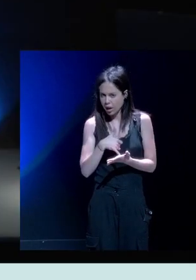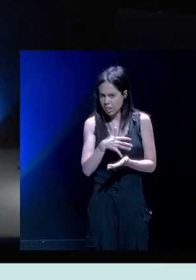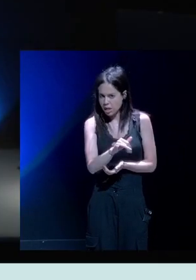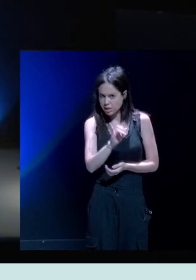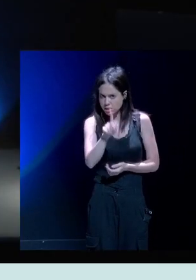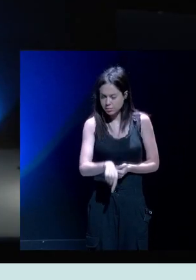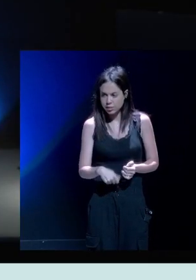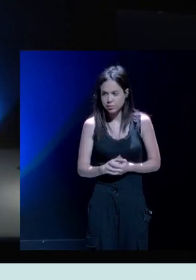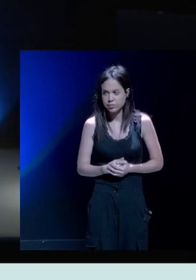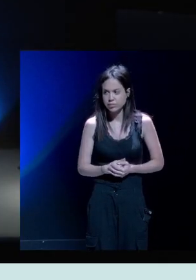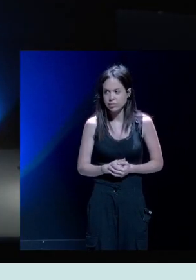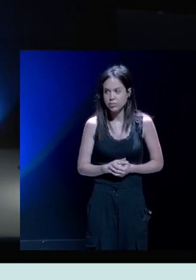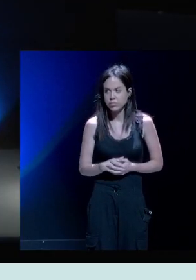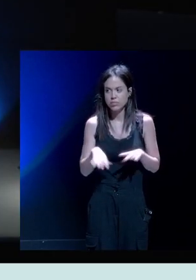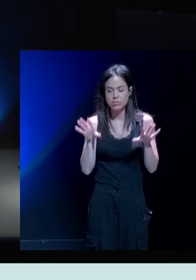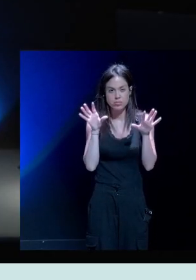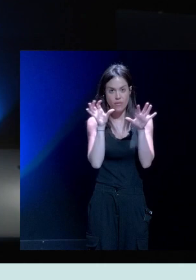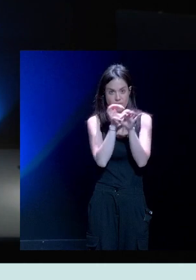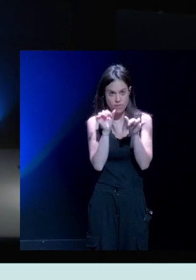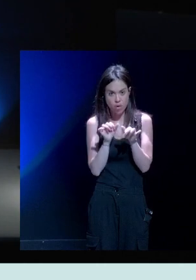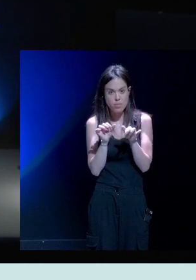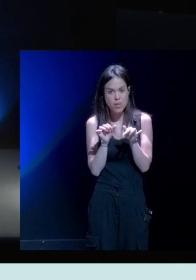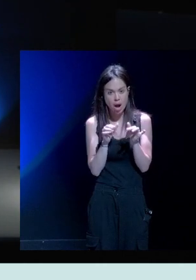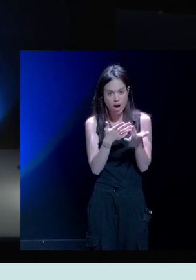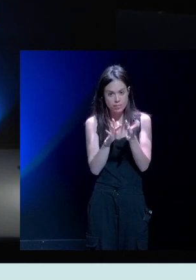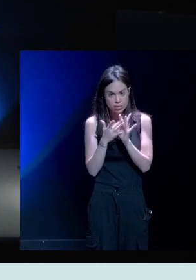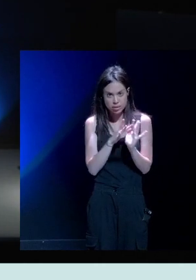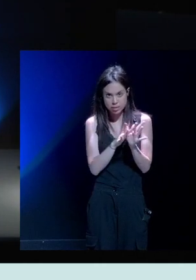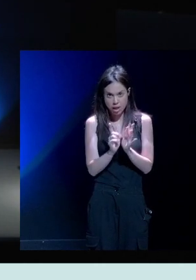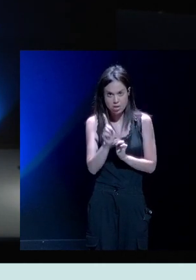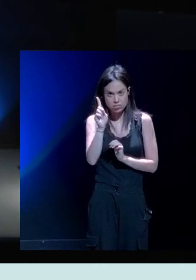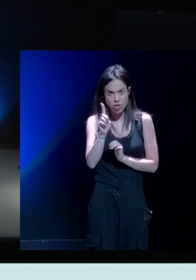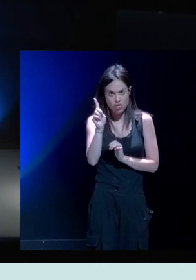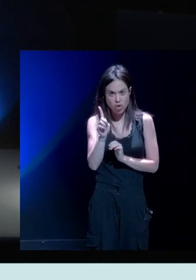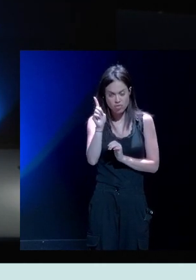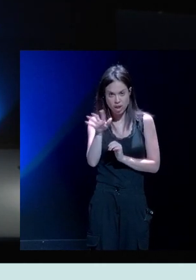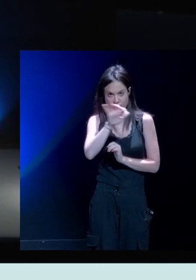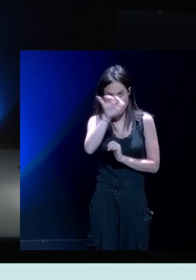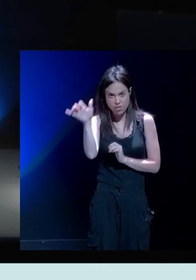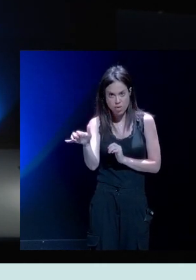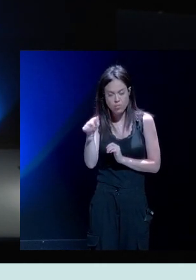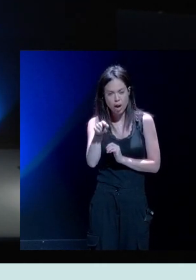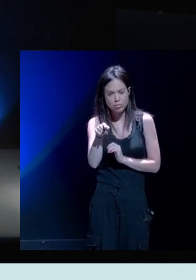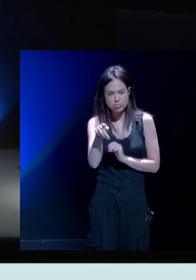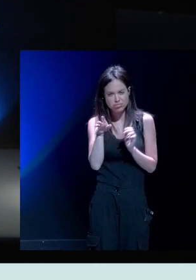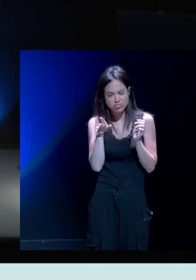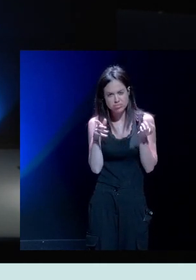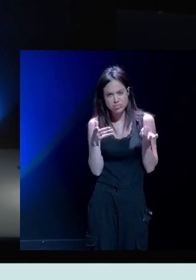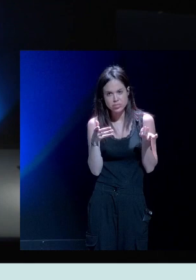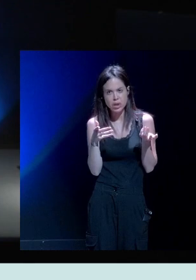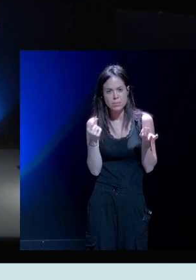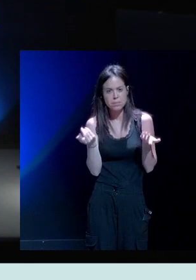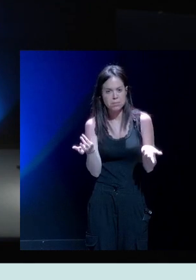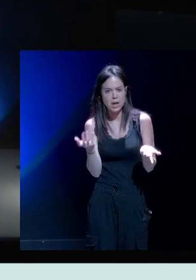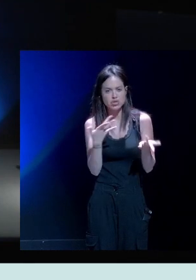fragilidades, ¿no? Si es una forma de vinculación la que hemos visto en los países del norte de Europa, si es una forma de